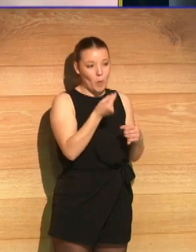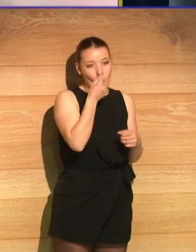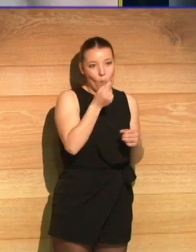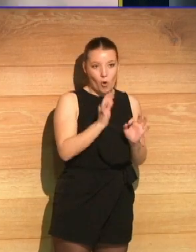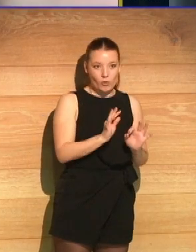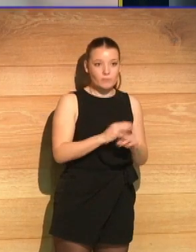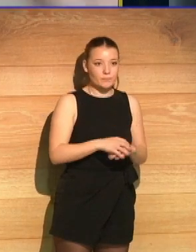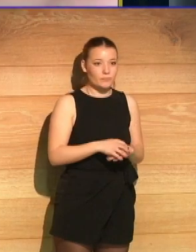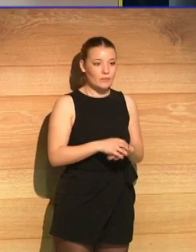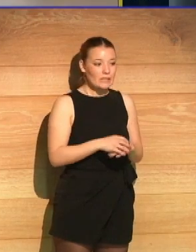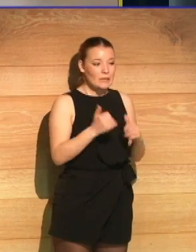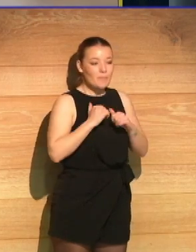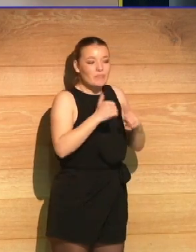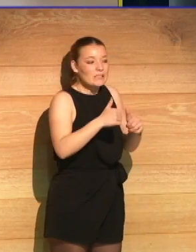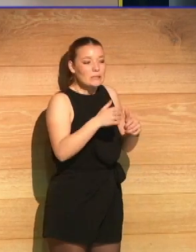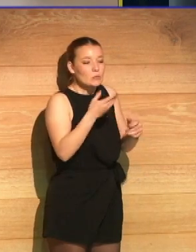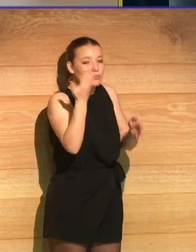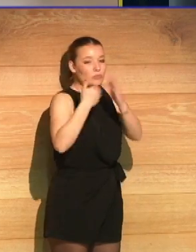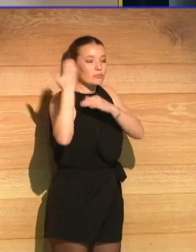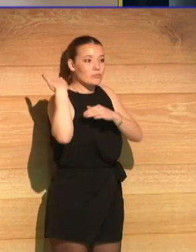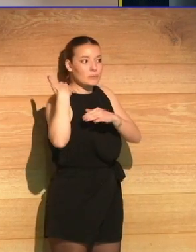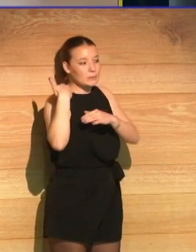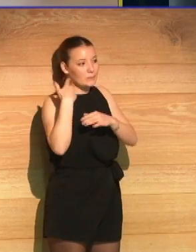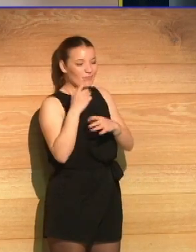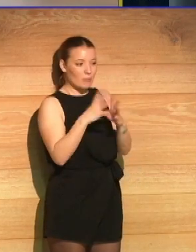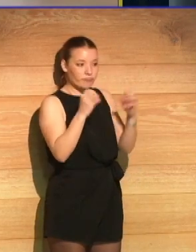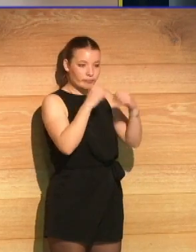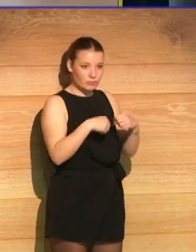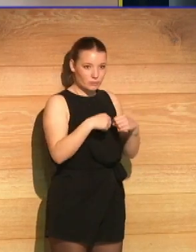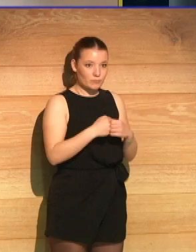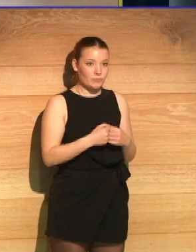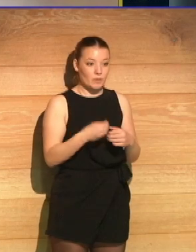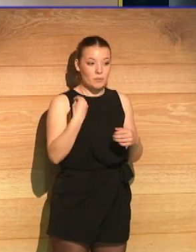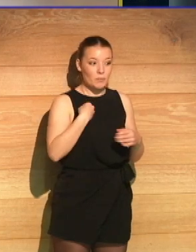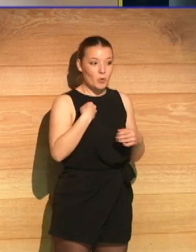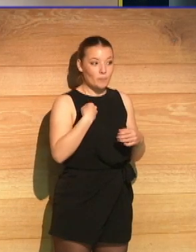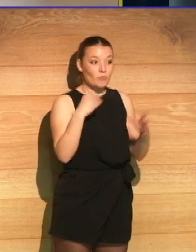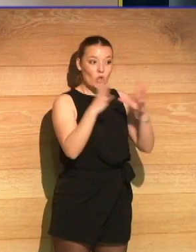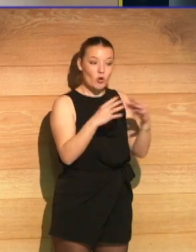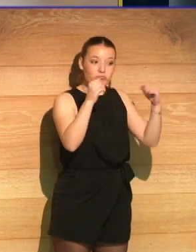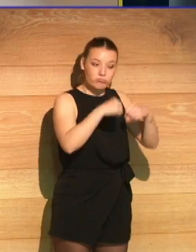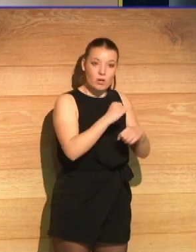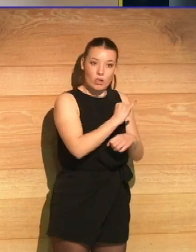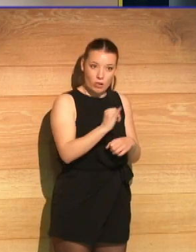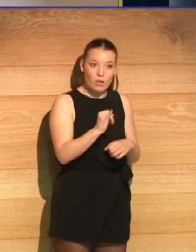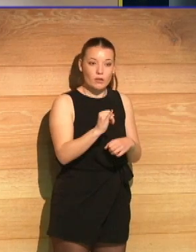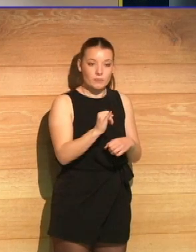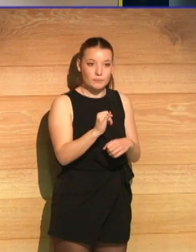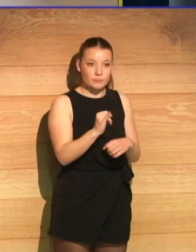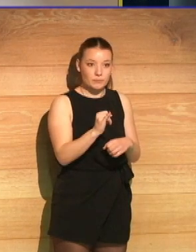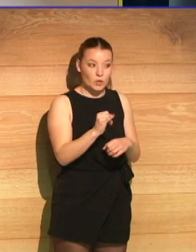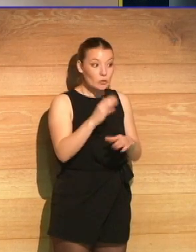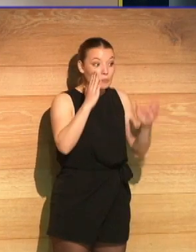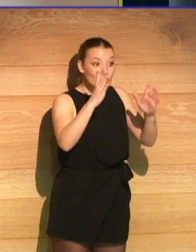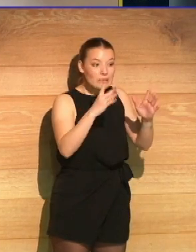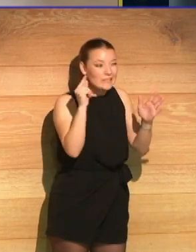decidir dónde empieza en realidad. En realidad esto es una convención y como convención sencillamente sabemos que hay un consenso en que a partir de un momento determinado se